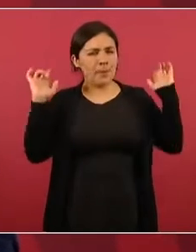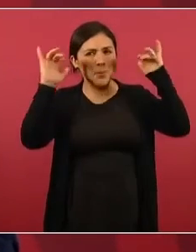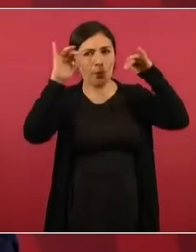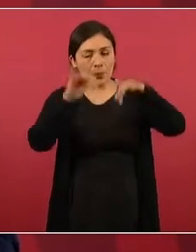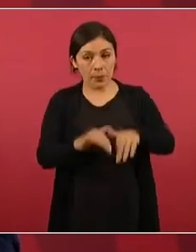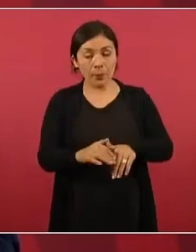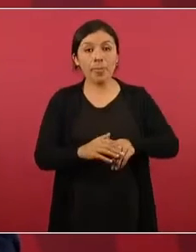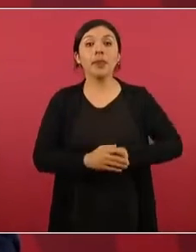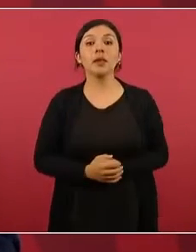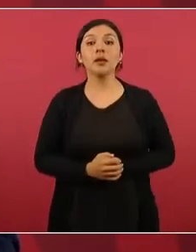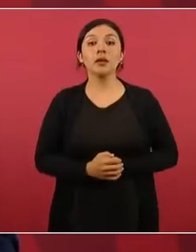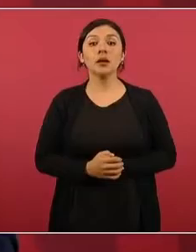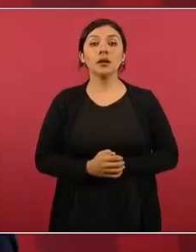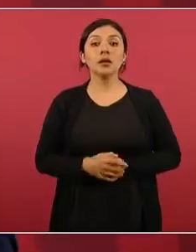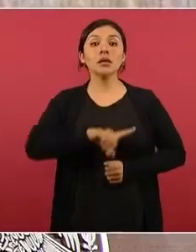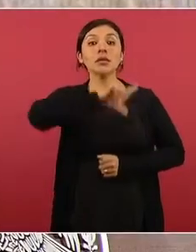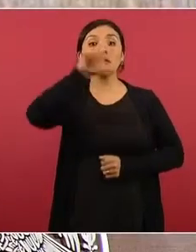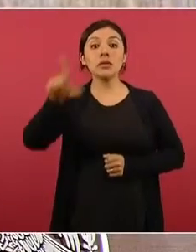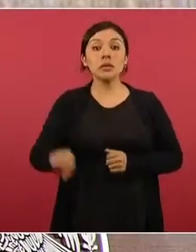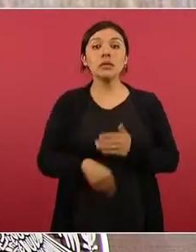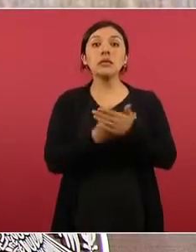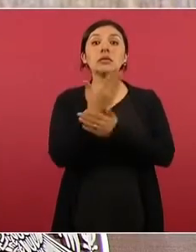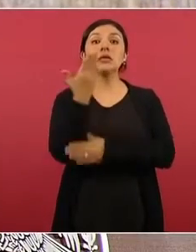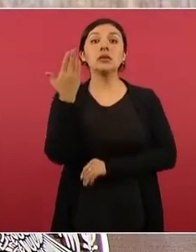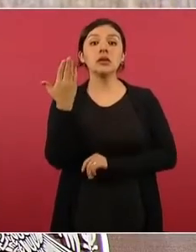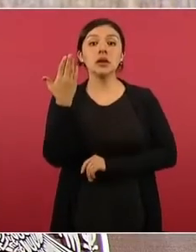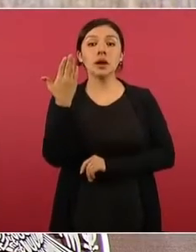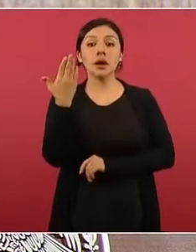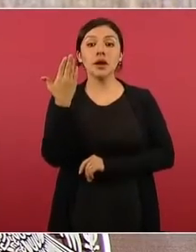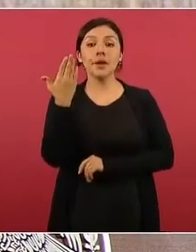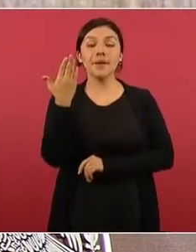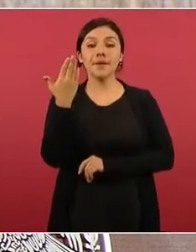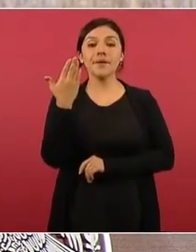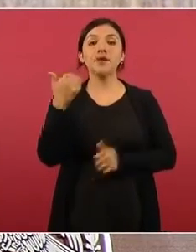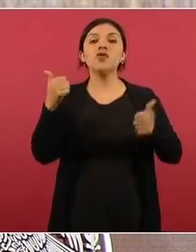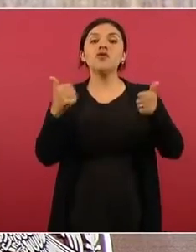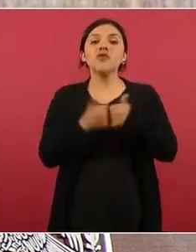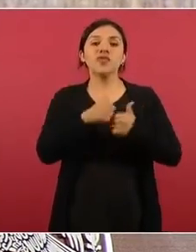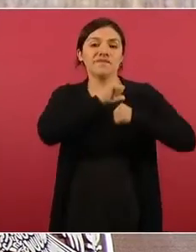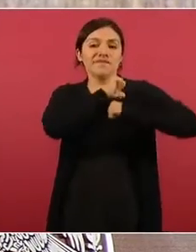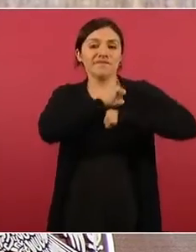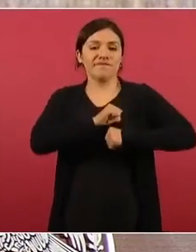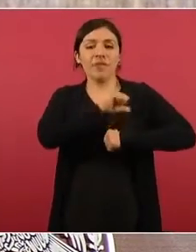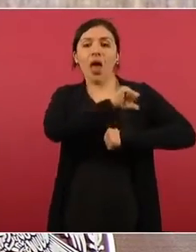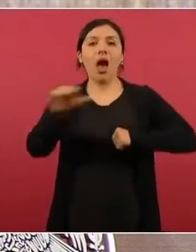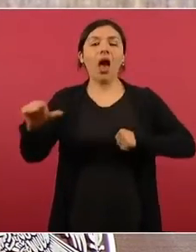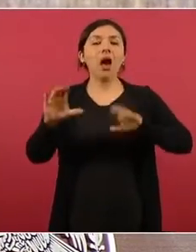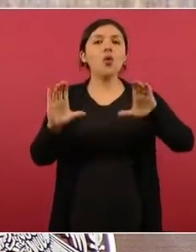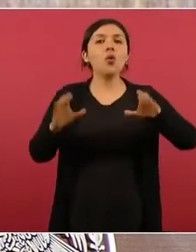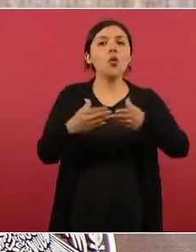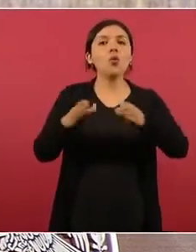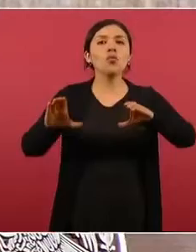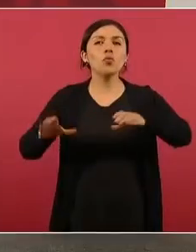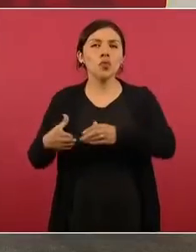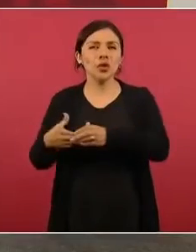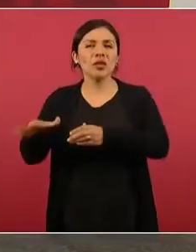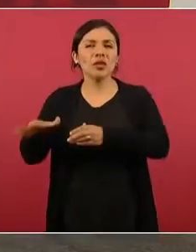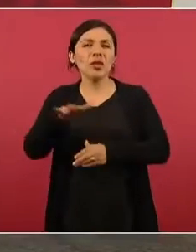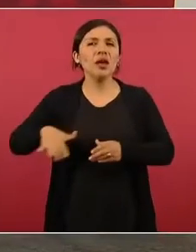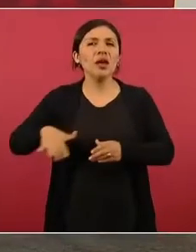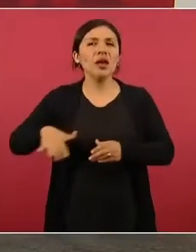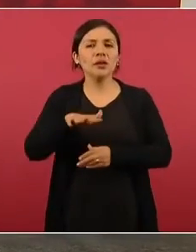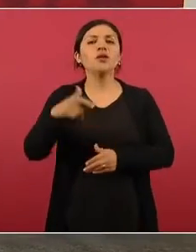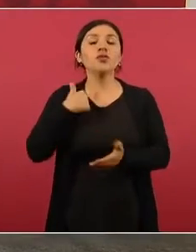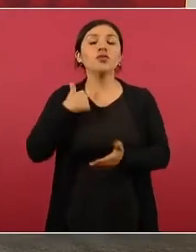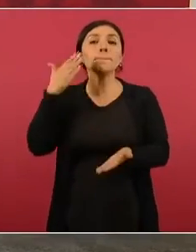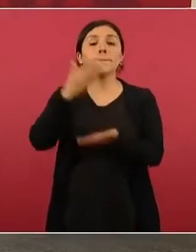afectados. Y al día siguiente las autoridades de las comunidades. Vamos a